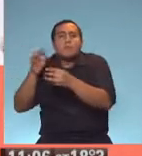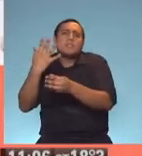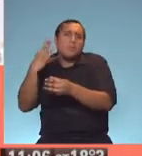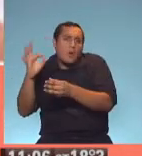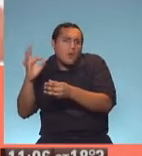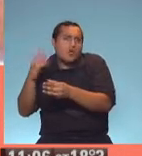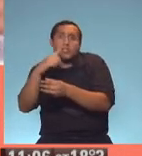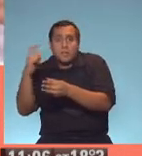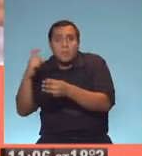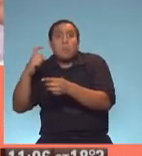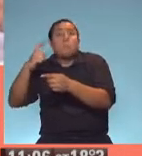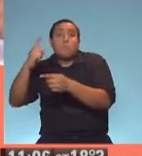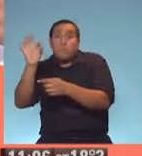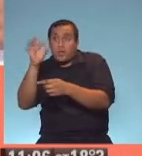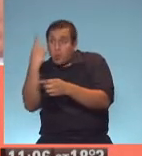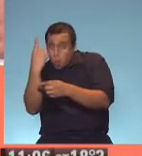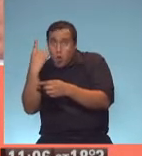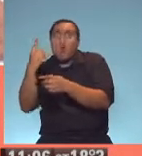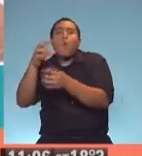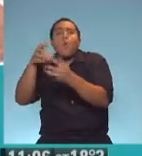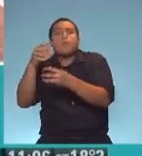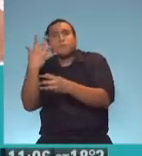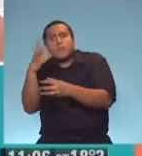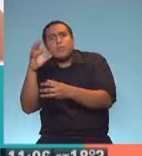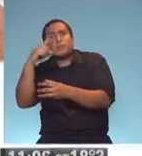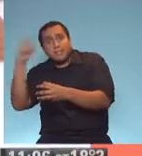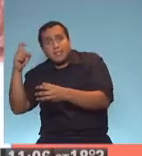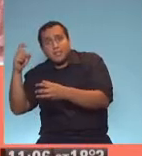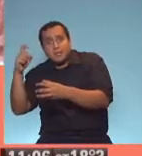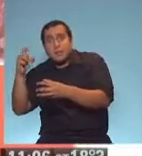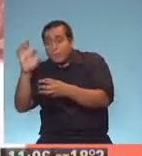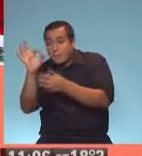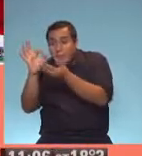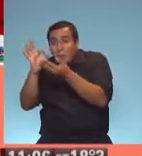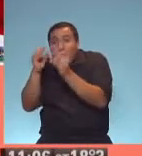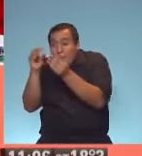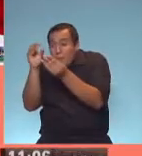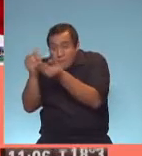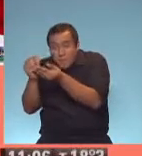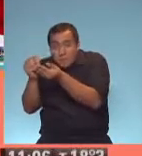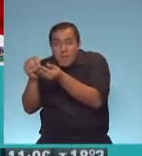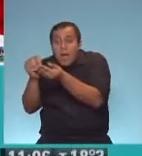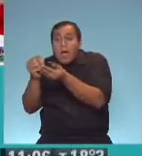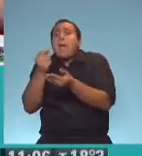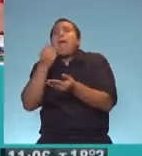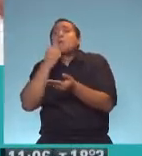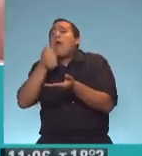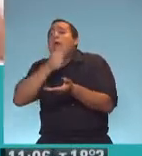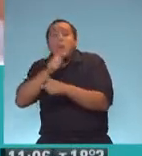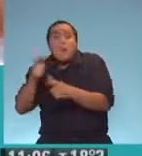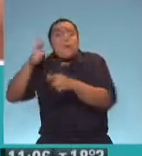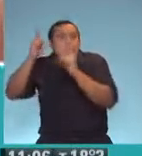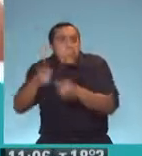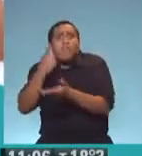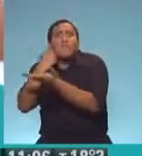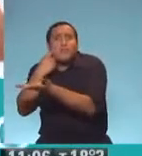por cada mosquito y pueden quedar ahí sin agua durante un año, vivir aún sin vaciando agua. los tachos de agua también pueden quedar ahí. Por eso es importante